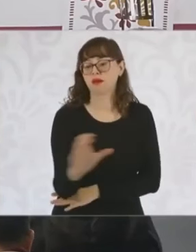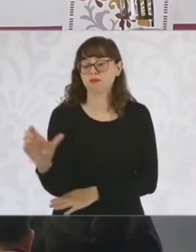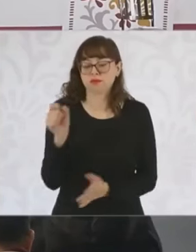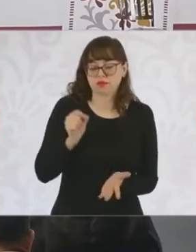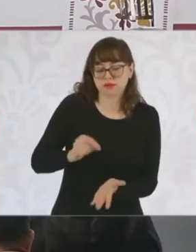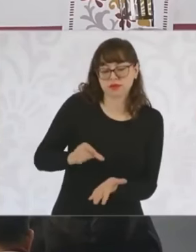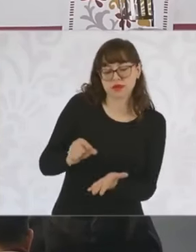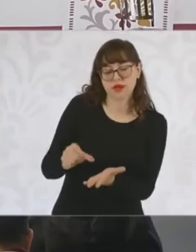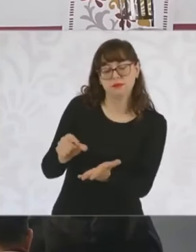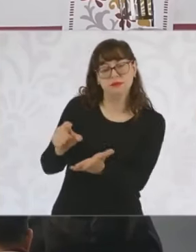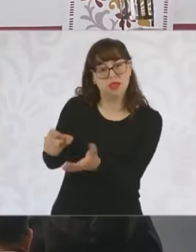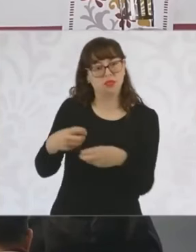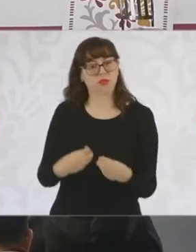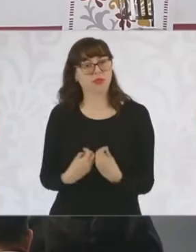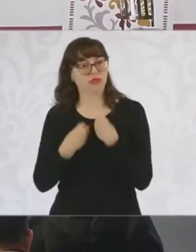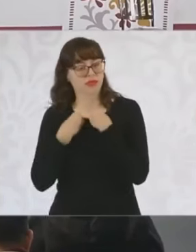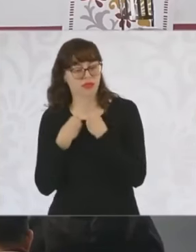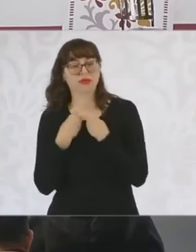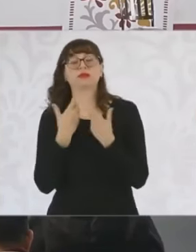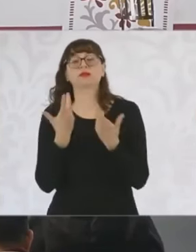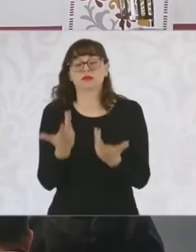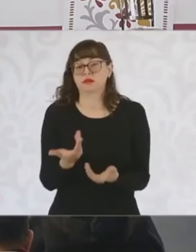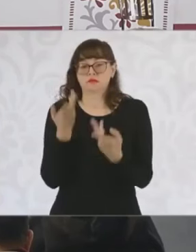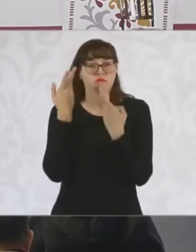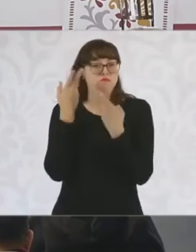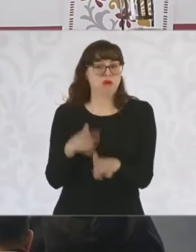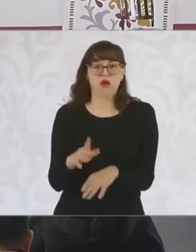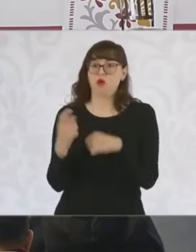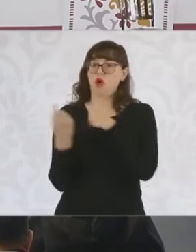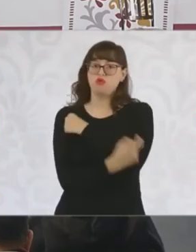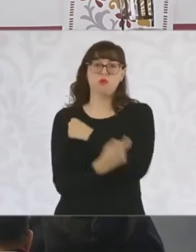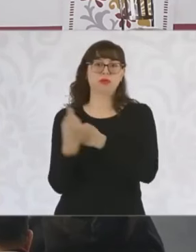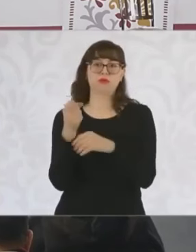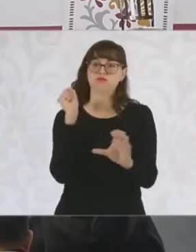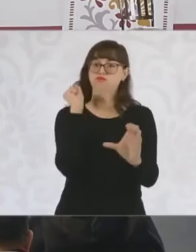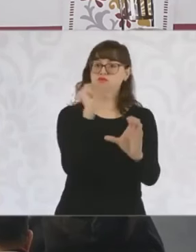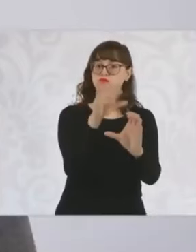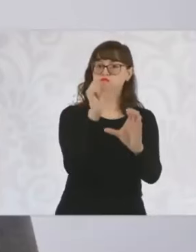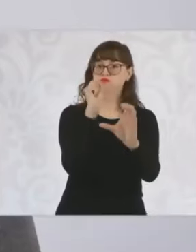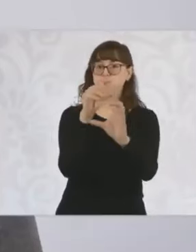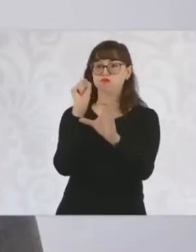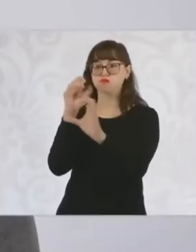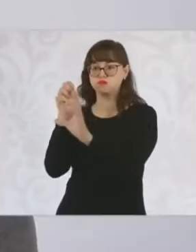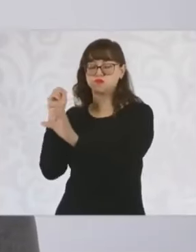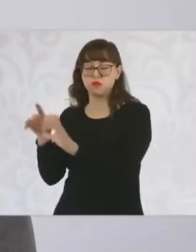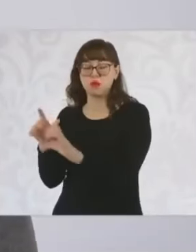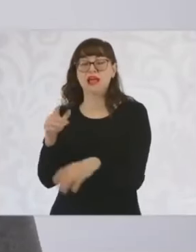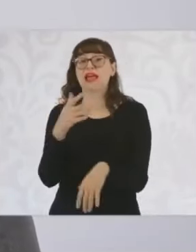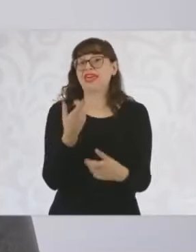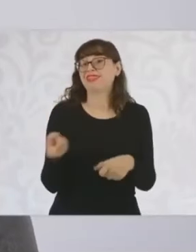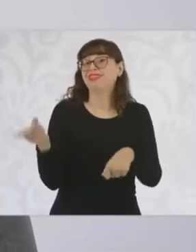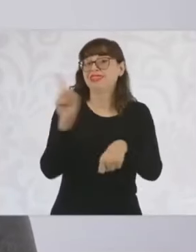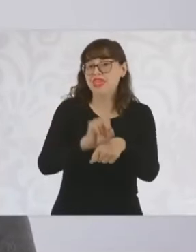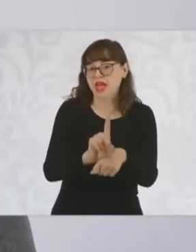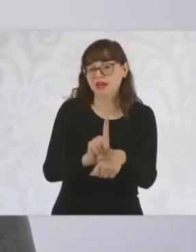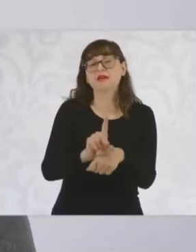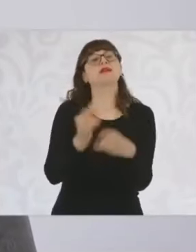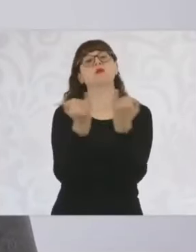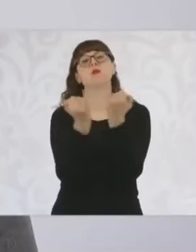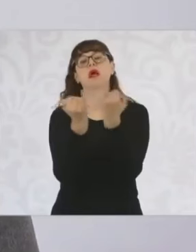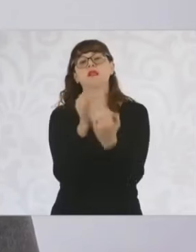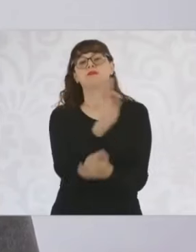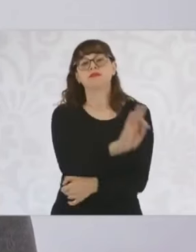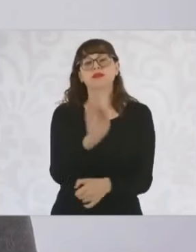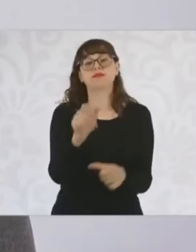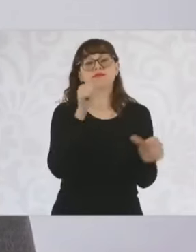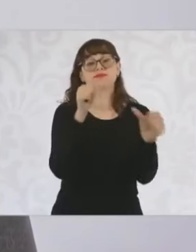manera que se hace esta dispersión por letra. Como ustedes saben, estamos llegando casi